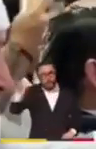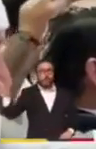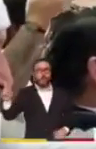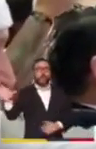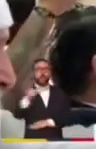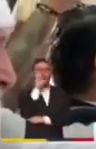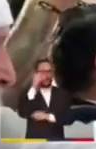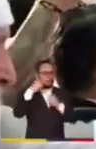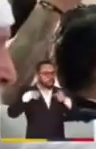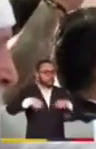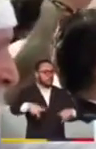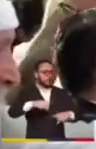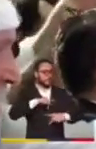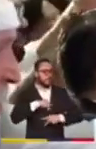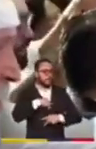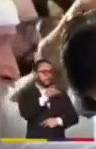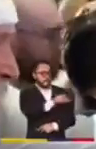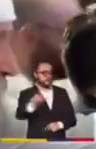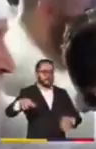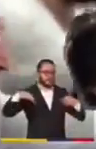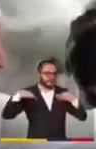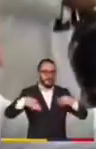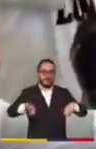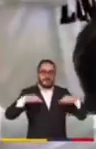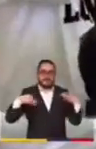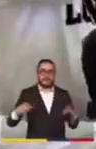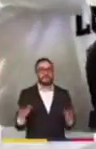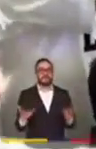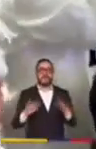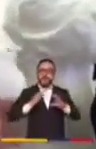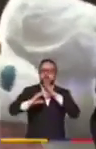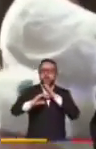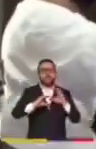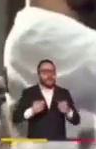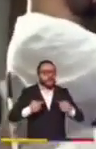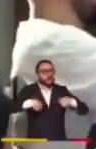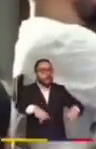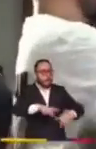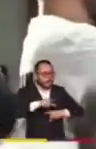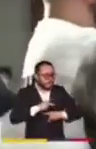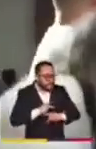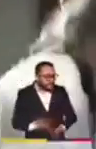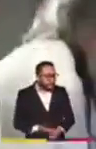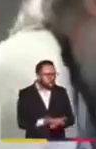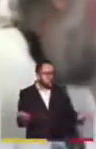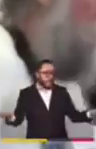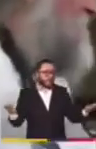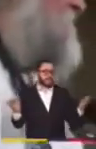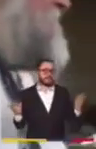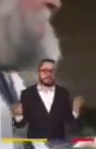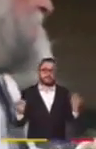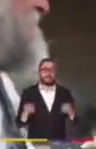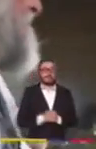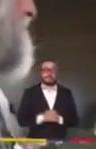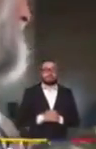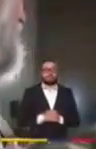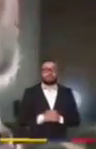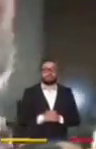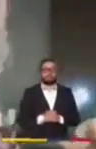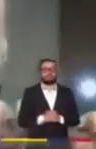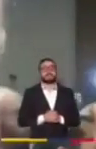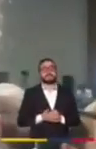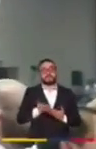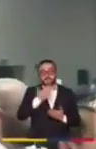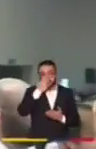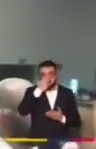Colombia es del pueblo. Y la comunicación es de ustedes. Así que hablamos. Los